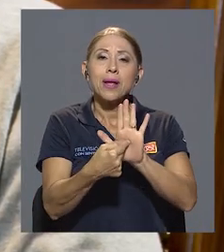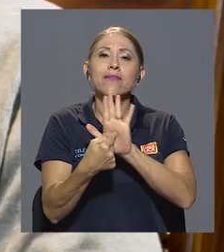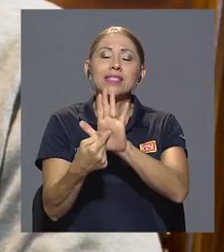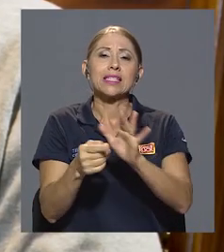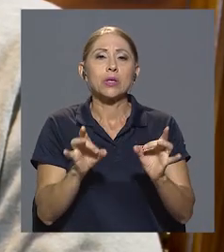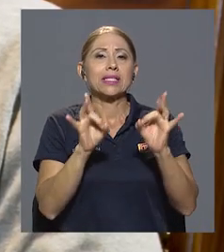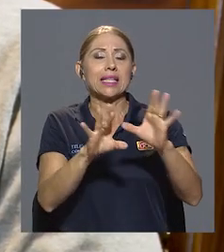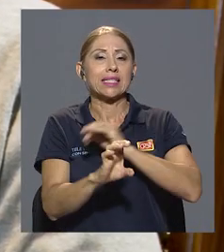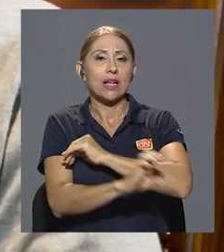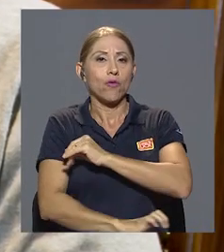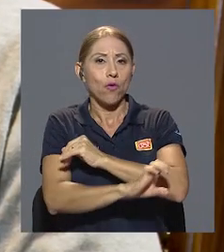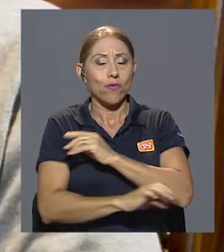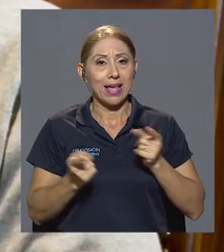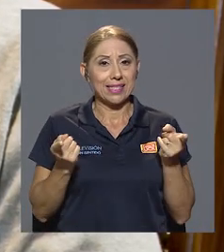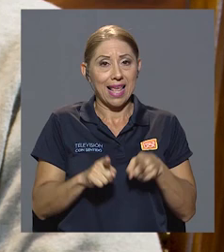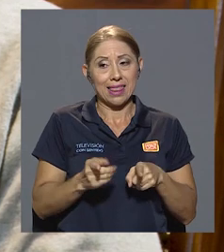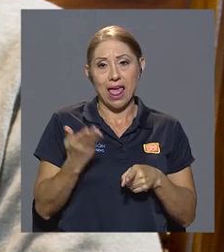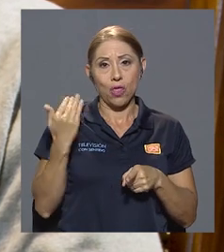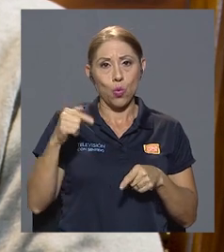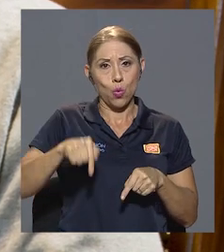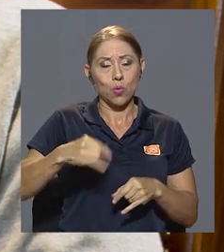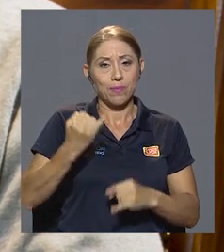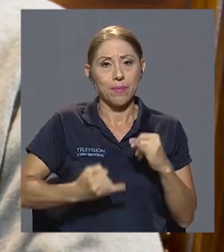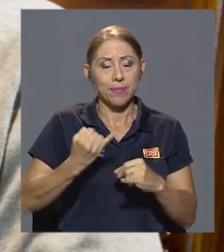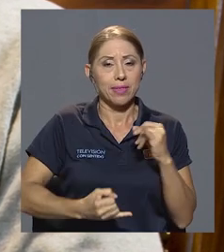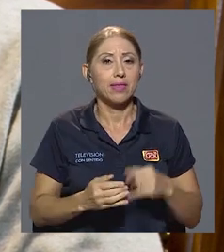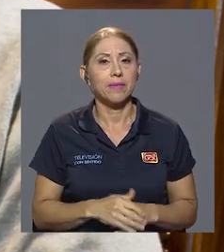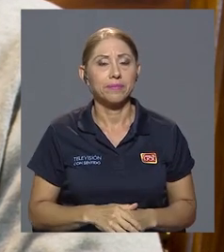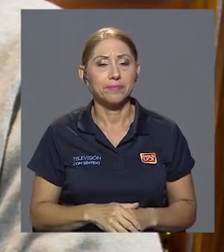de xenofobia que se han dado últimamente